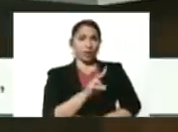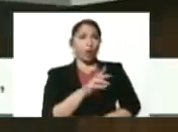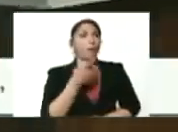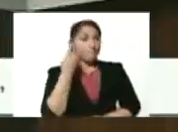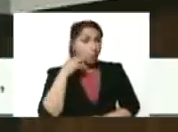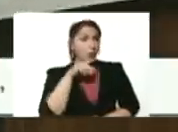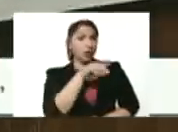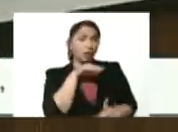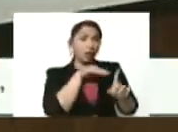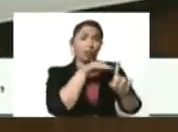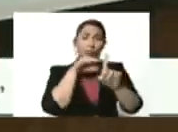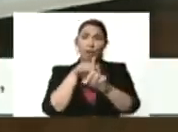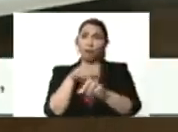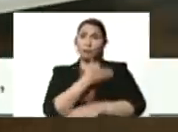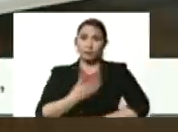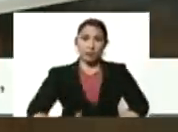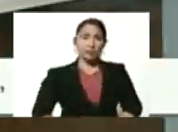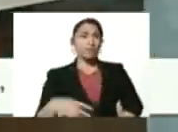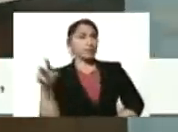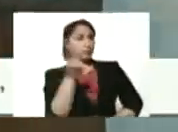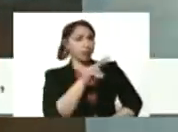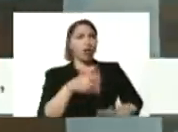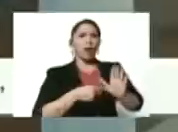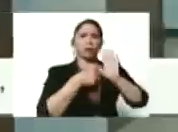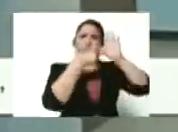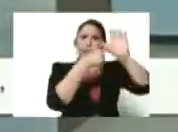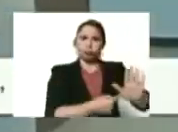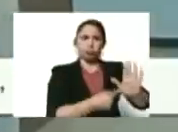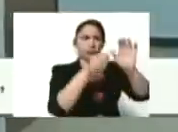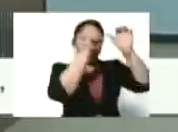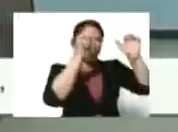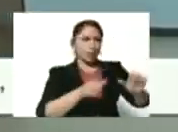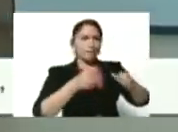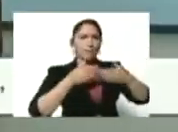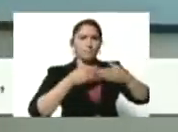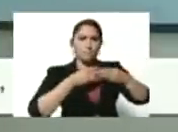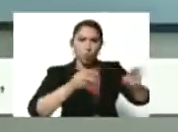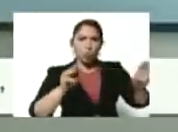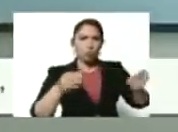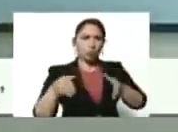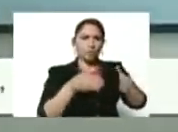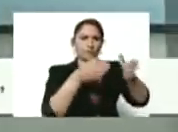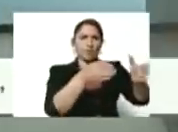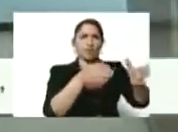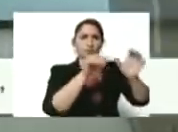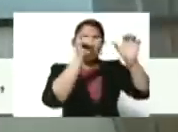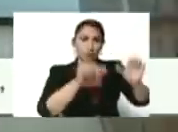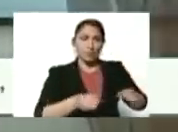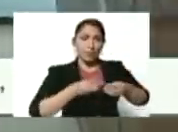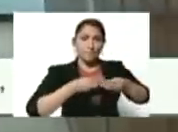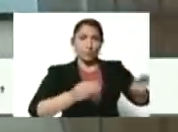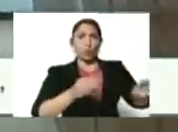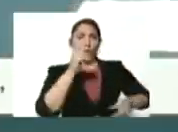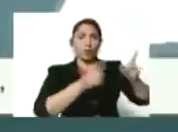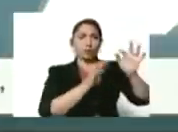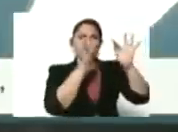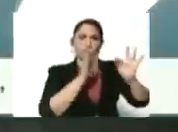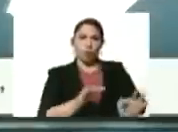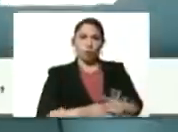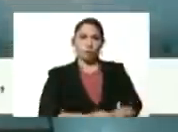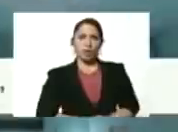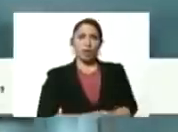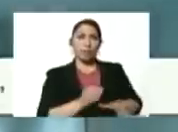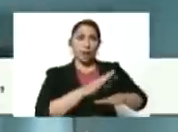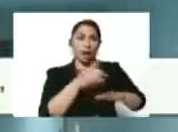porque Venezuela ha demostrado que el sistema público es la vía, que el sistema público de alguna manera ha dejado